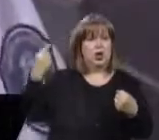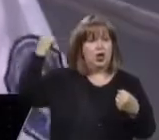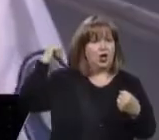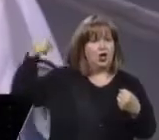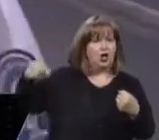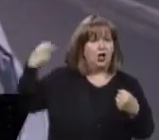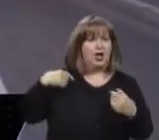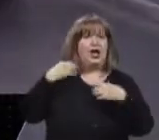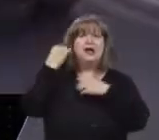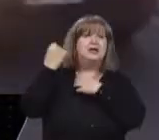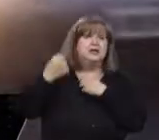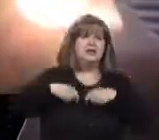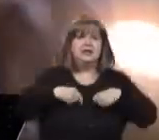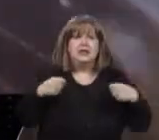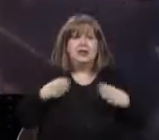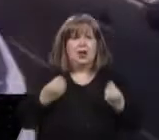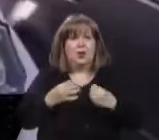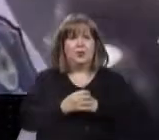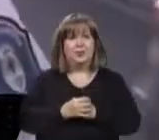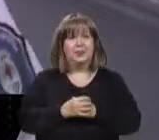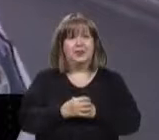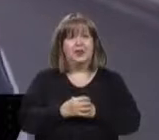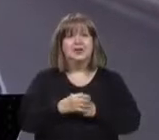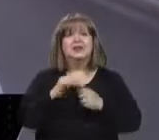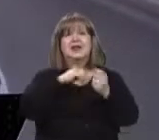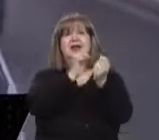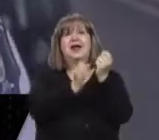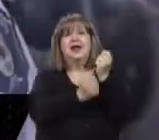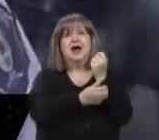algún arnés especial para llevar al perro en el auto? Sí, tiene que ir sujetado.